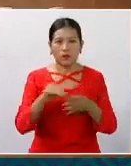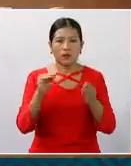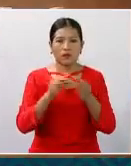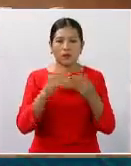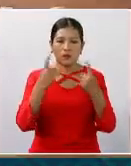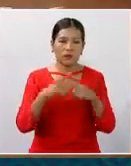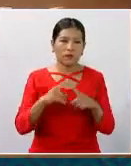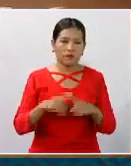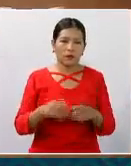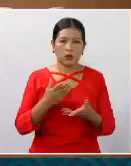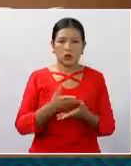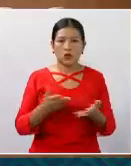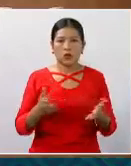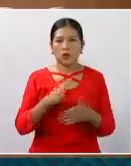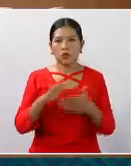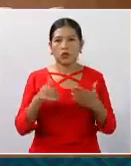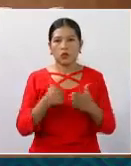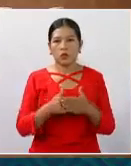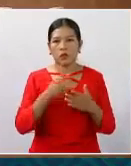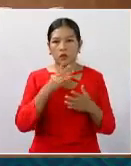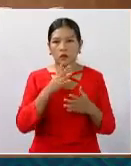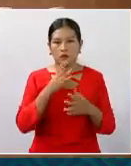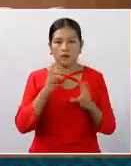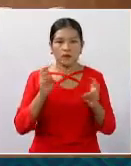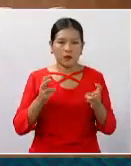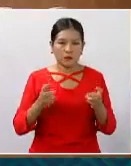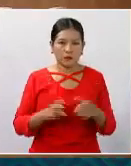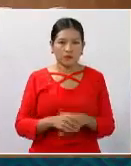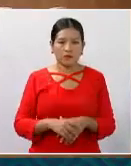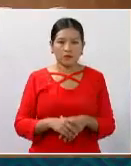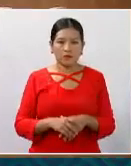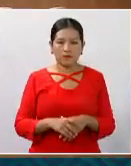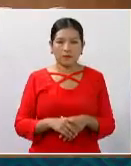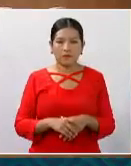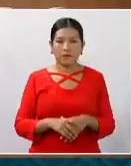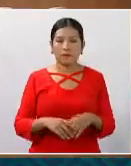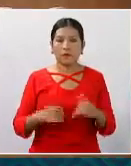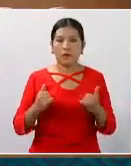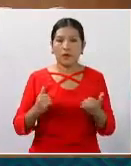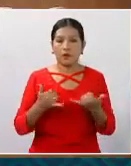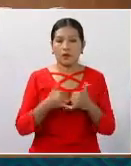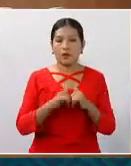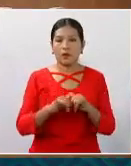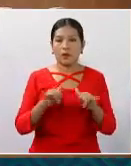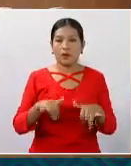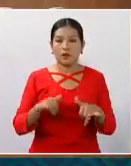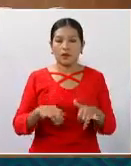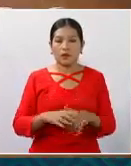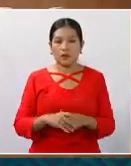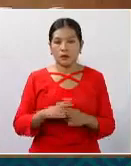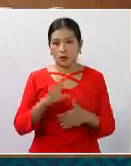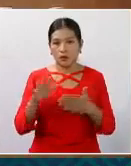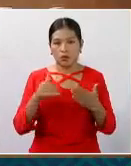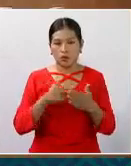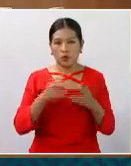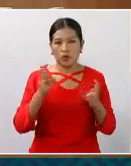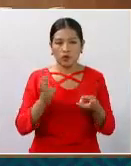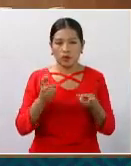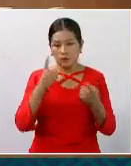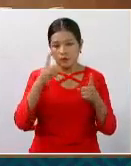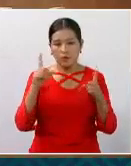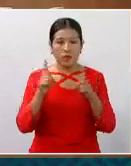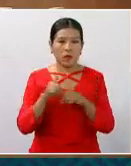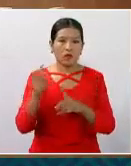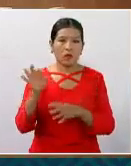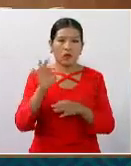de las universidades. Y aquí está el manifiesto del Consejo